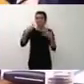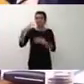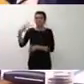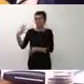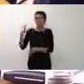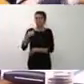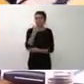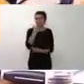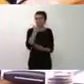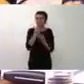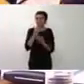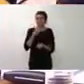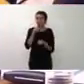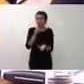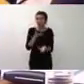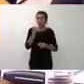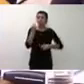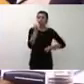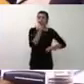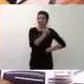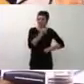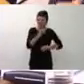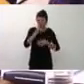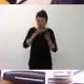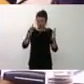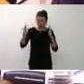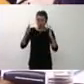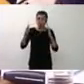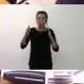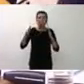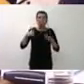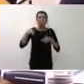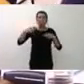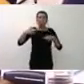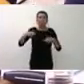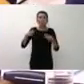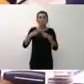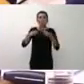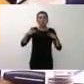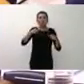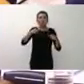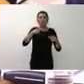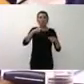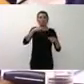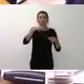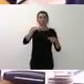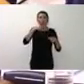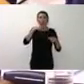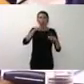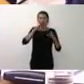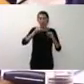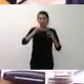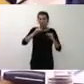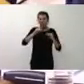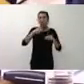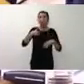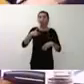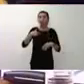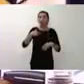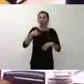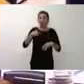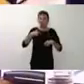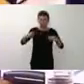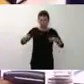Confieso que todas las navidades yo pongo turrón del blando y le digo, abuela,